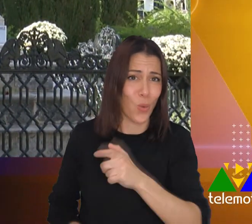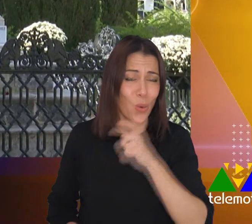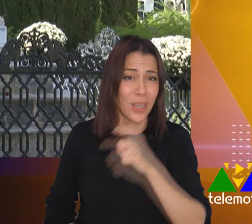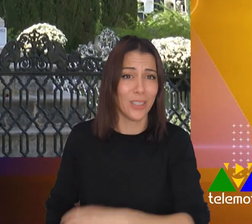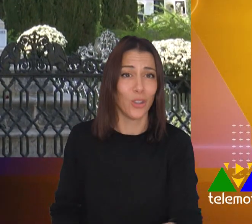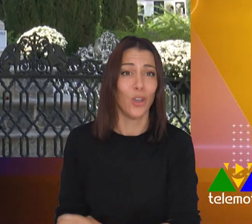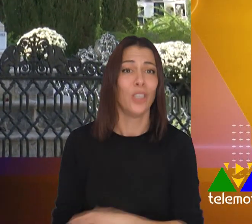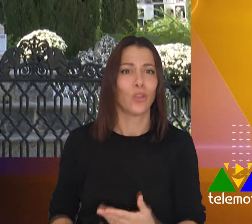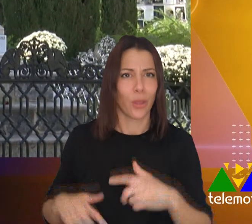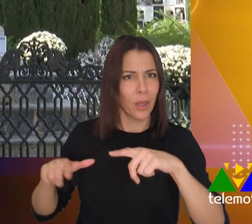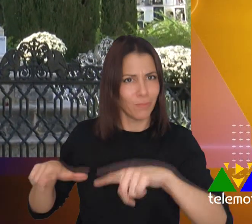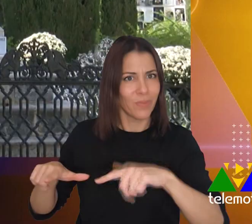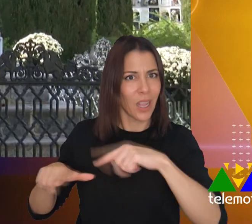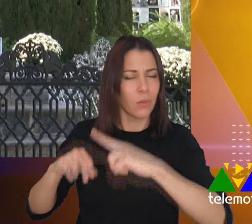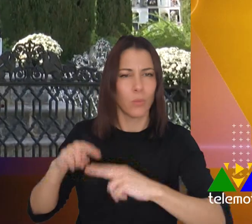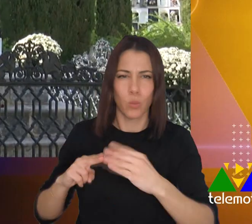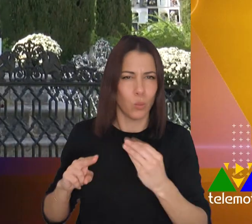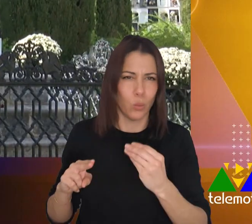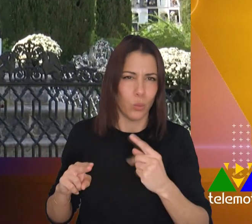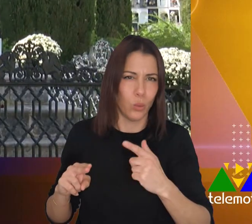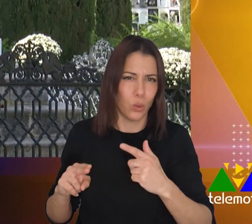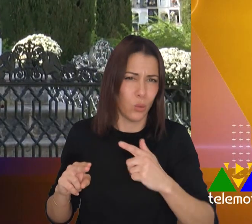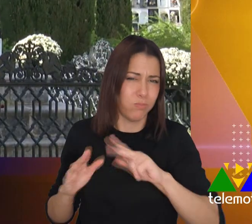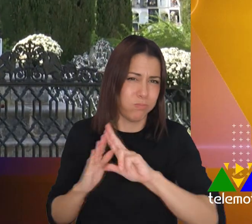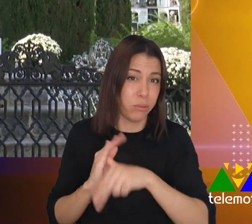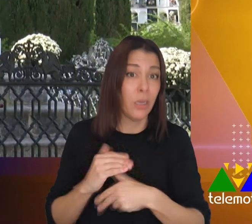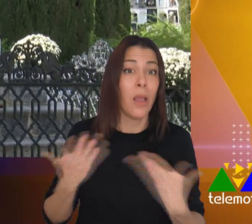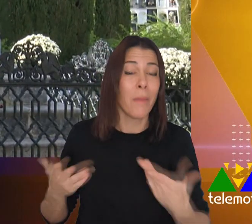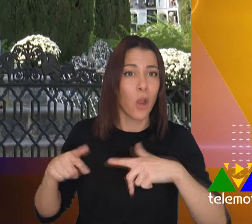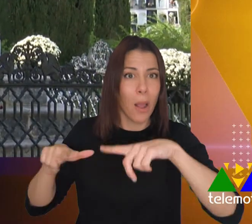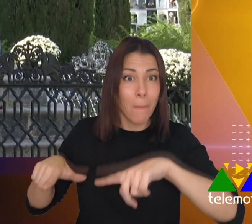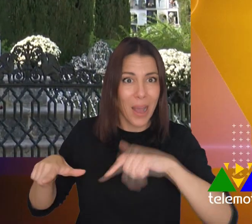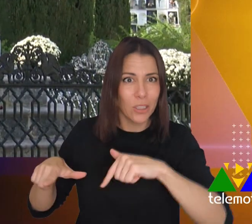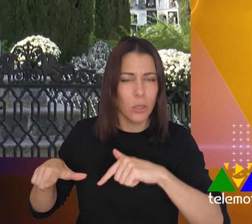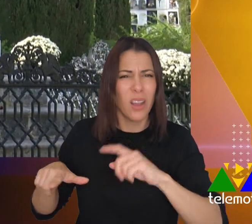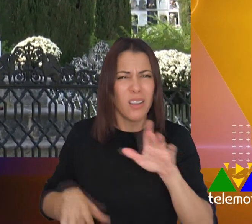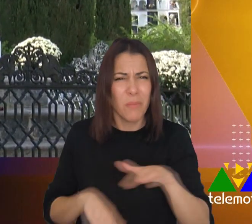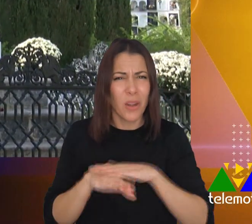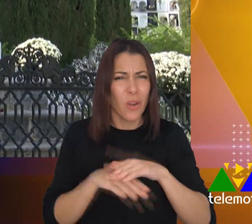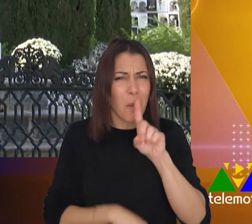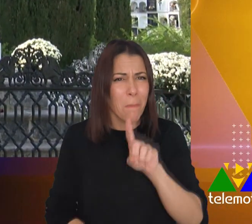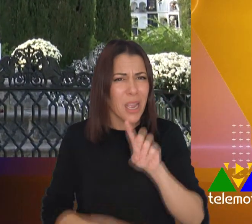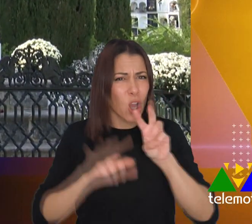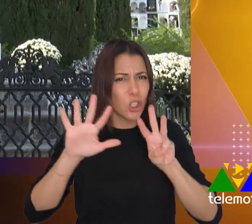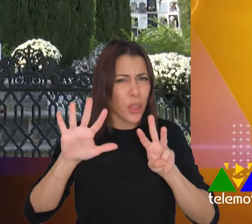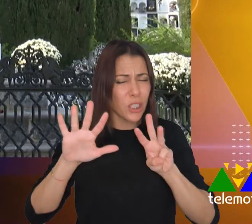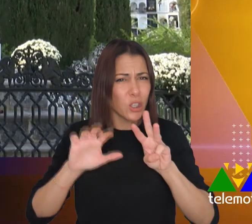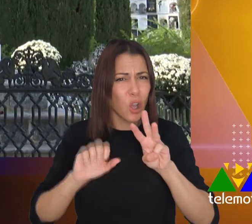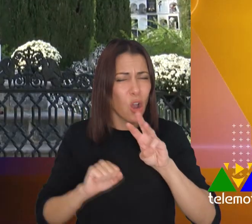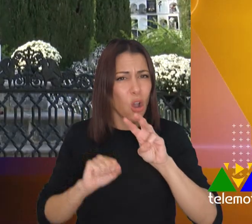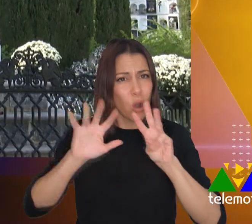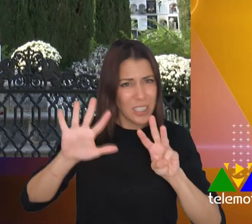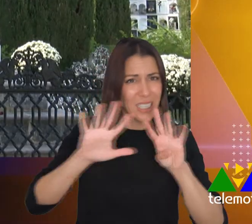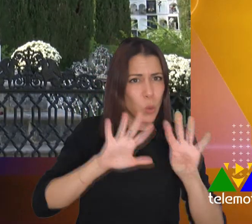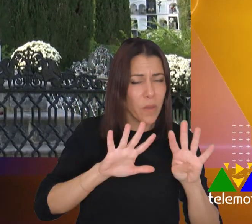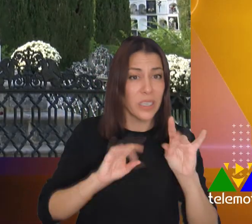y este patio se tardó mucho tiempo en construir. Y es el patio ahora mismo más importante. ¿1800? 1889, es decir, que se construye